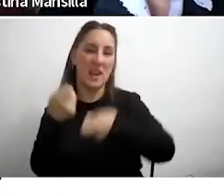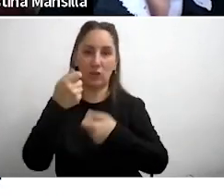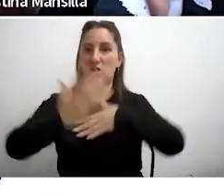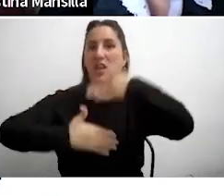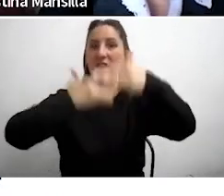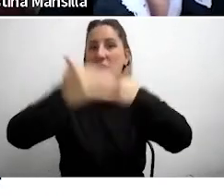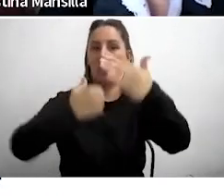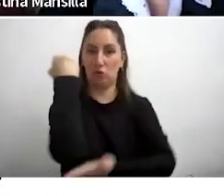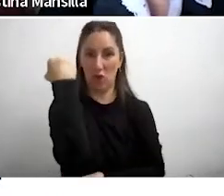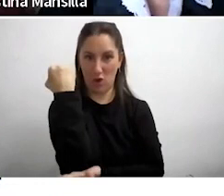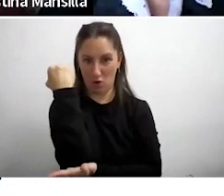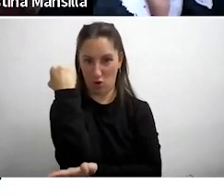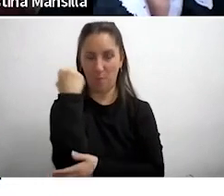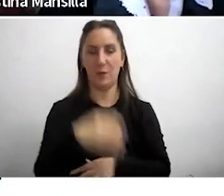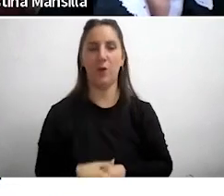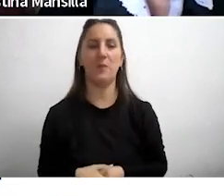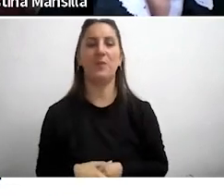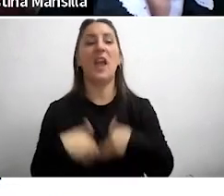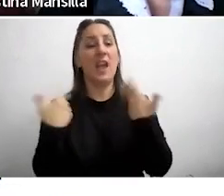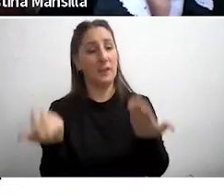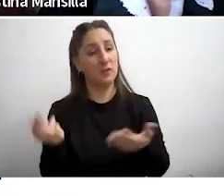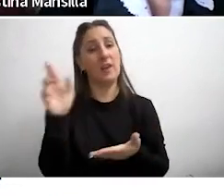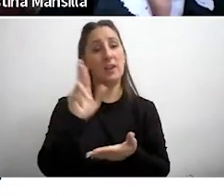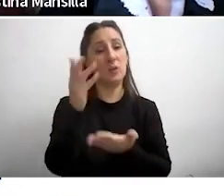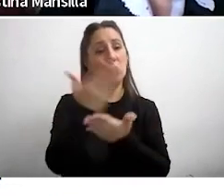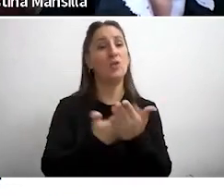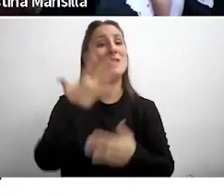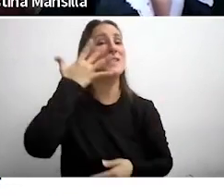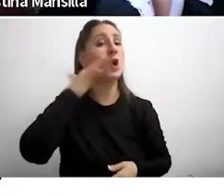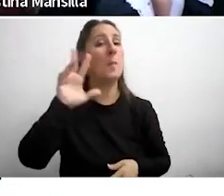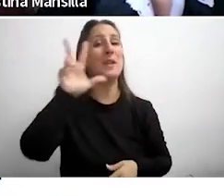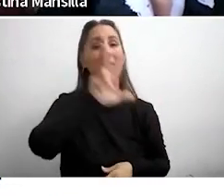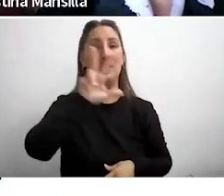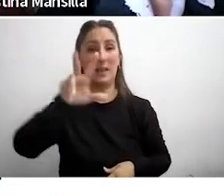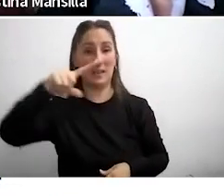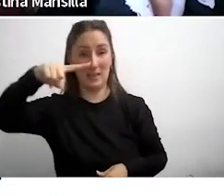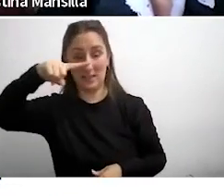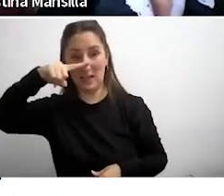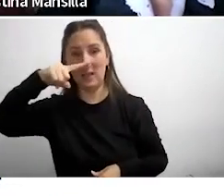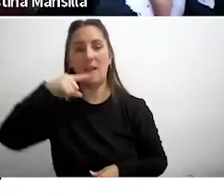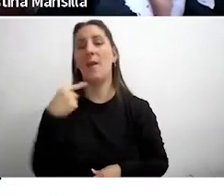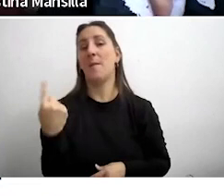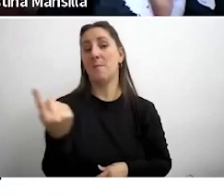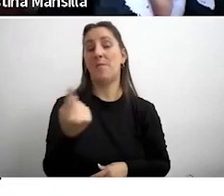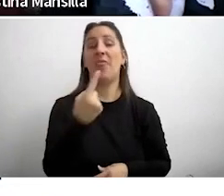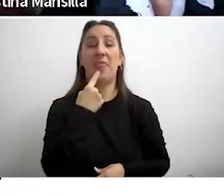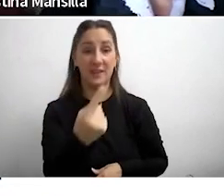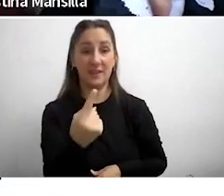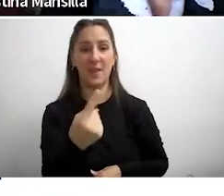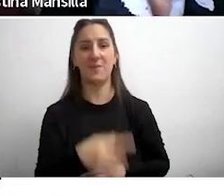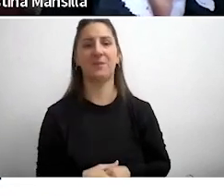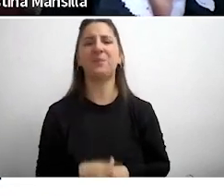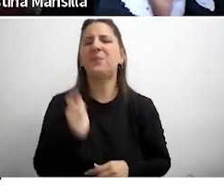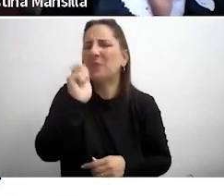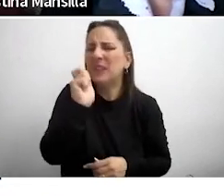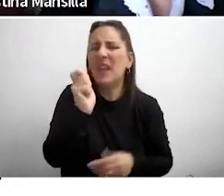Económico. Con lo cual, la Resolución 5337 nos define quién es un